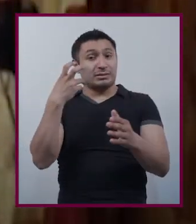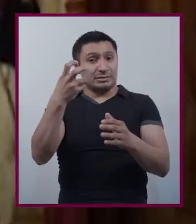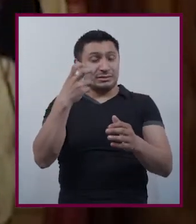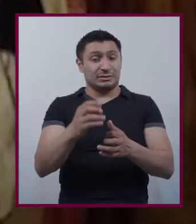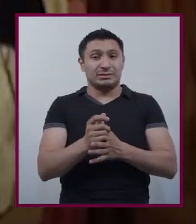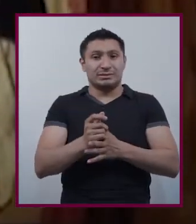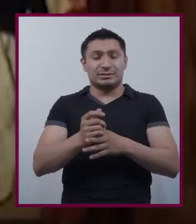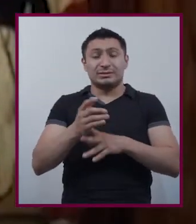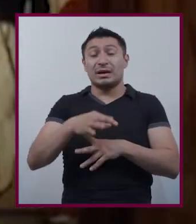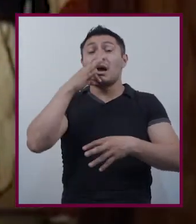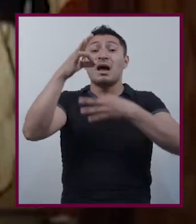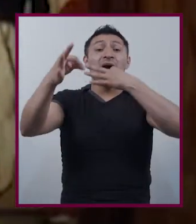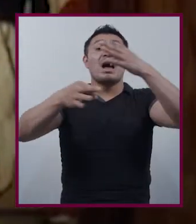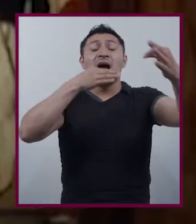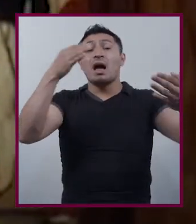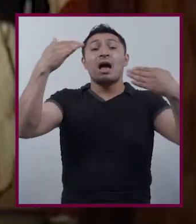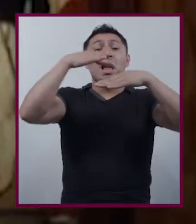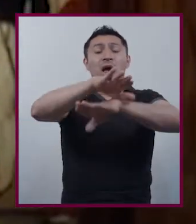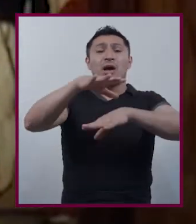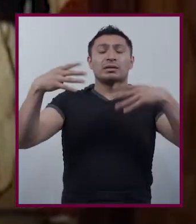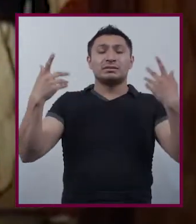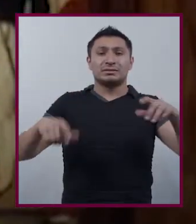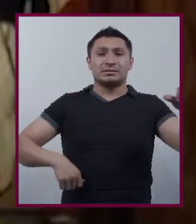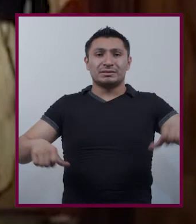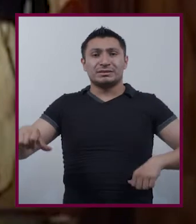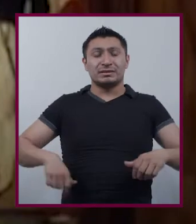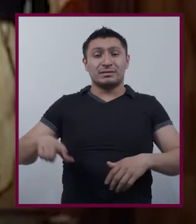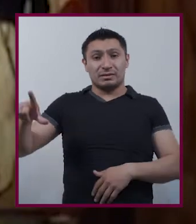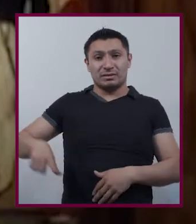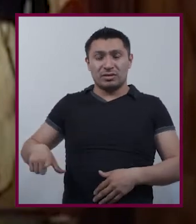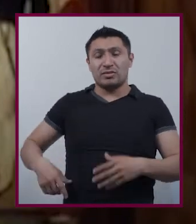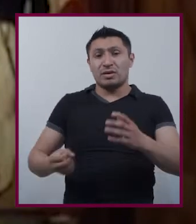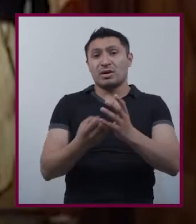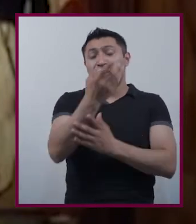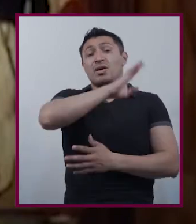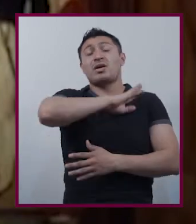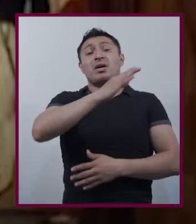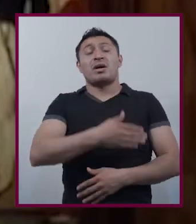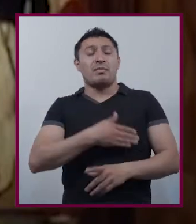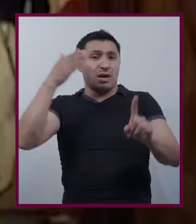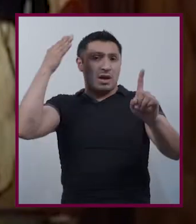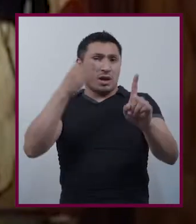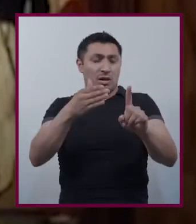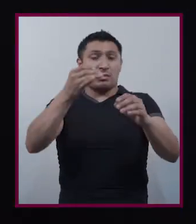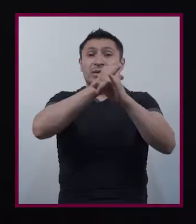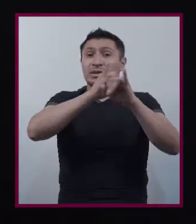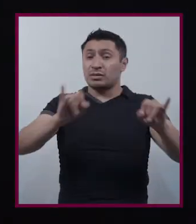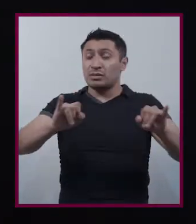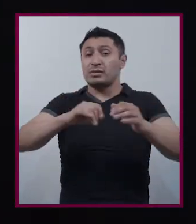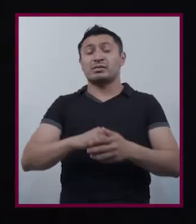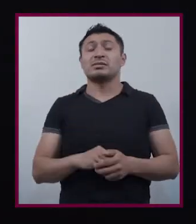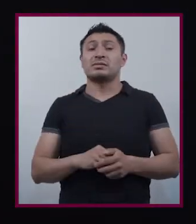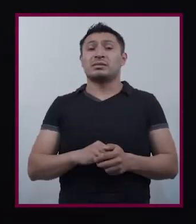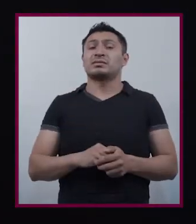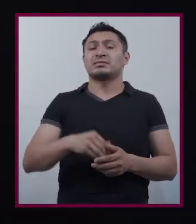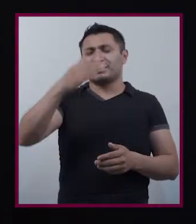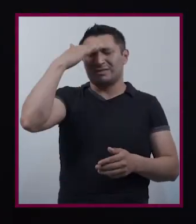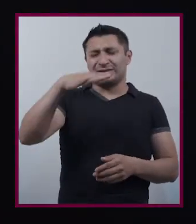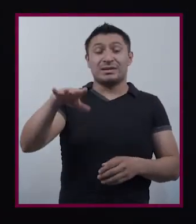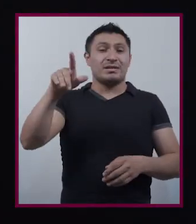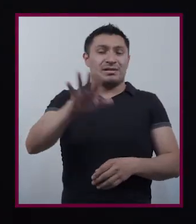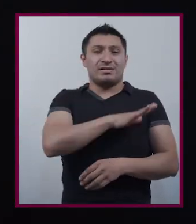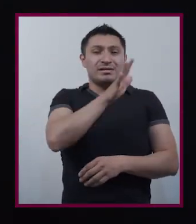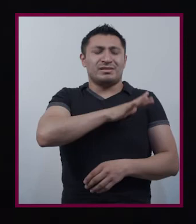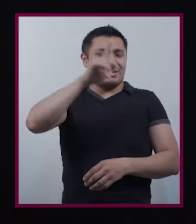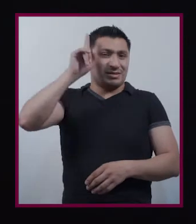primordialmente, informaban sobre los movimientos del gobierno de la Nueva España a la causa insurgente. Como ya sabemos, la Güera